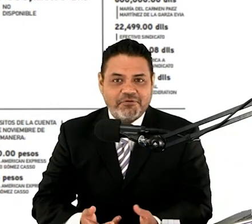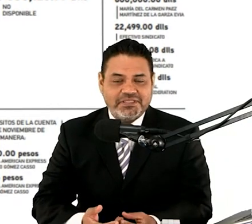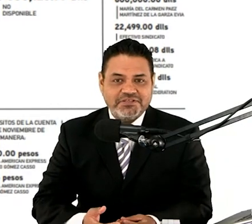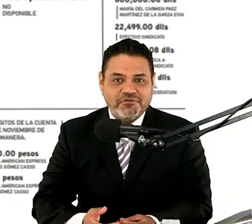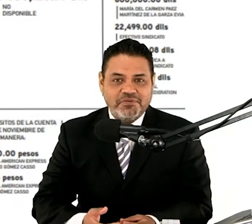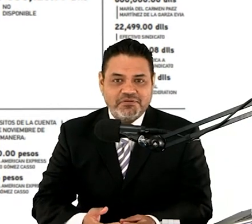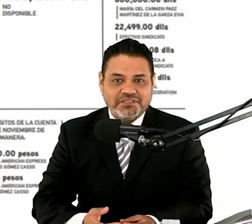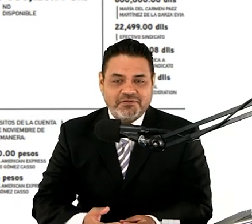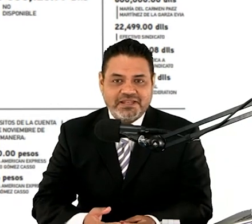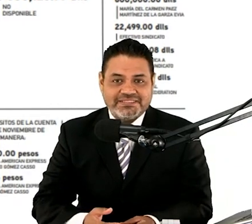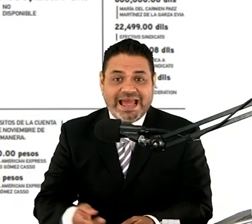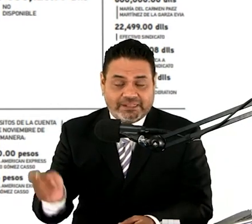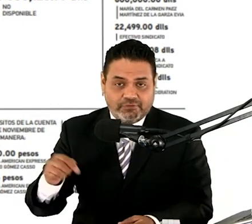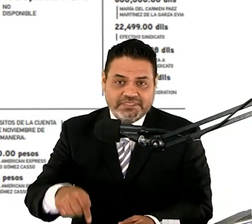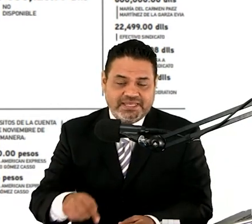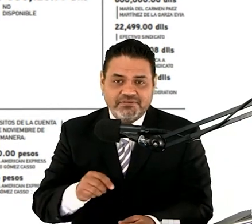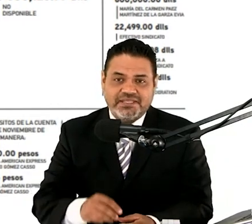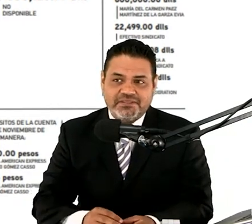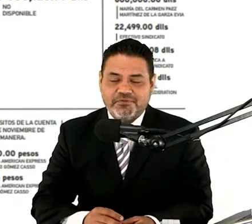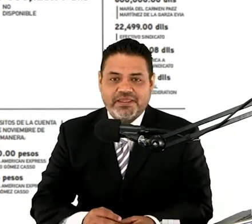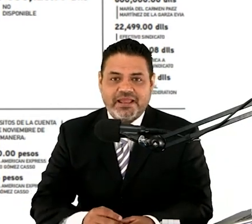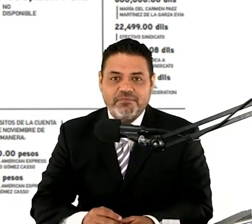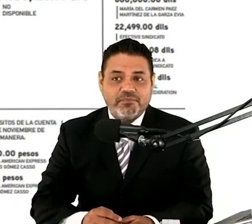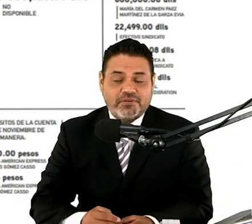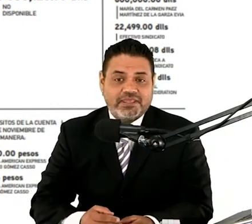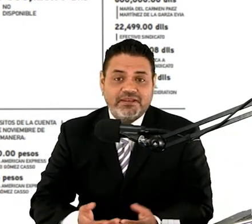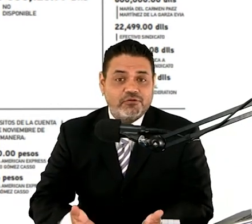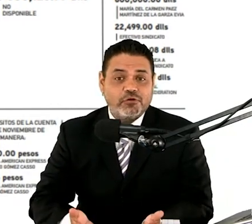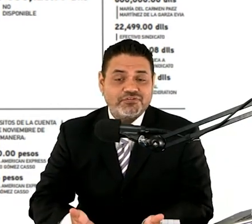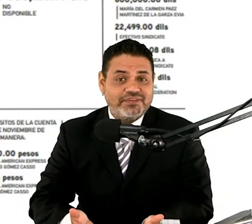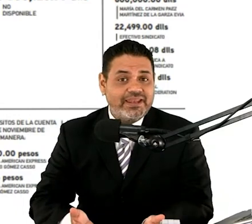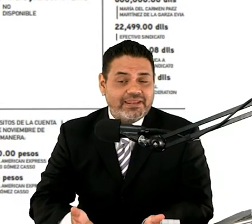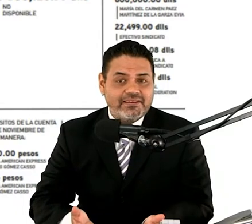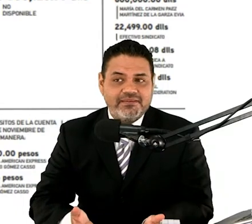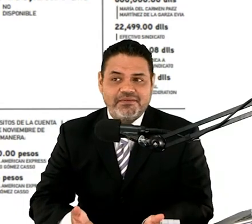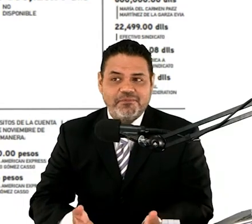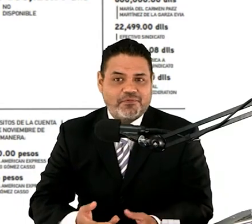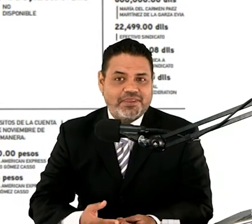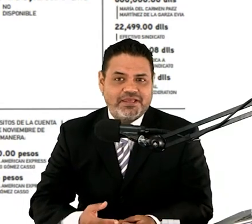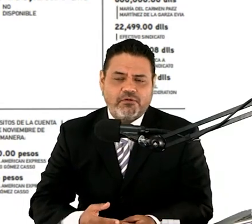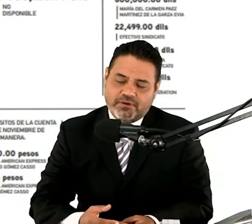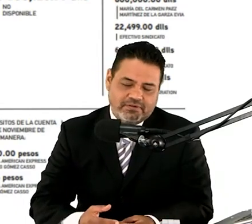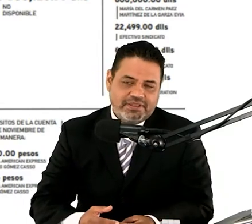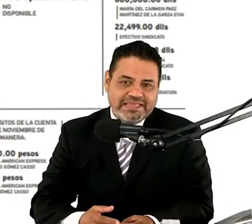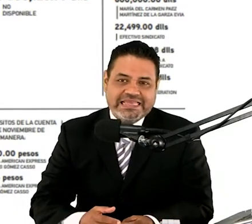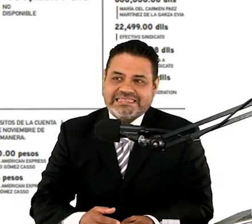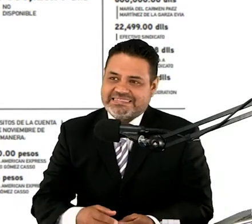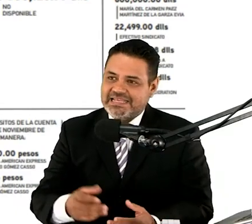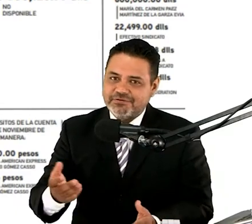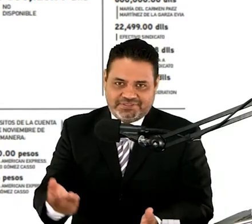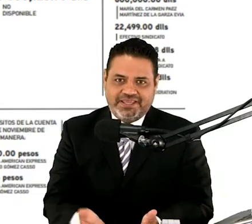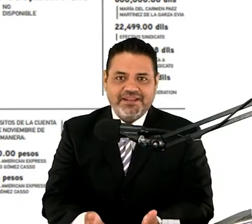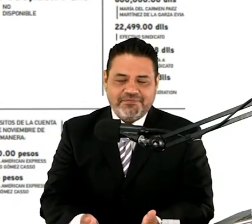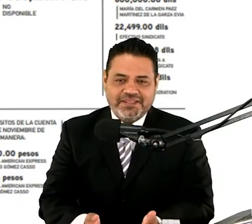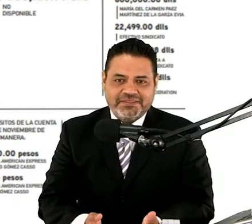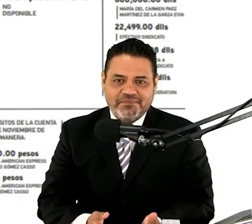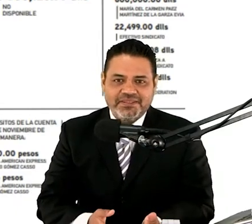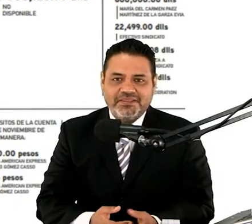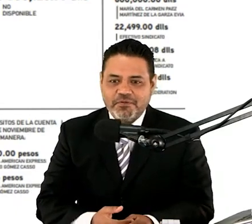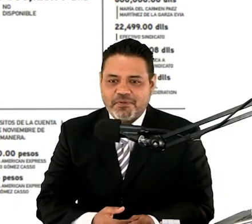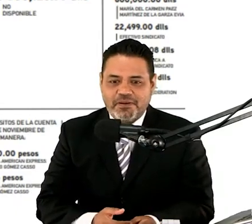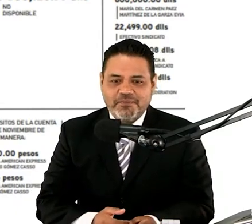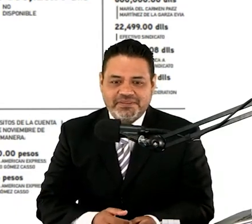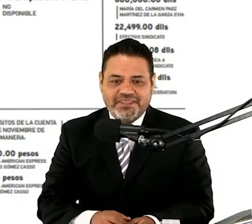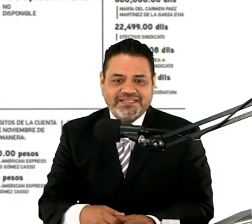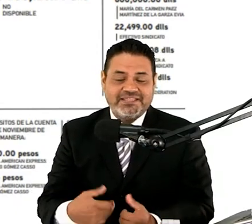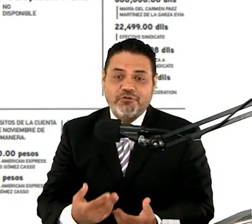55 millones de dólares actualizados al tipo de cambio porque no los tiene porque ya por si los tiene evidentemente